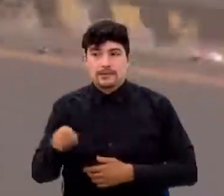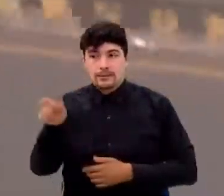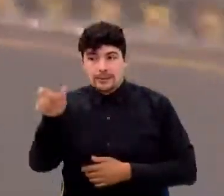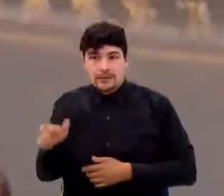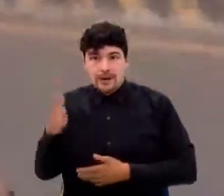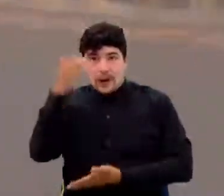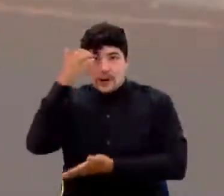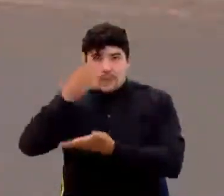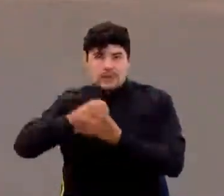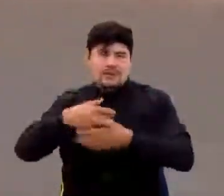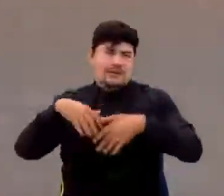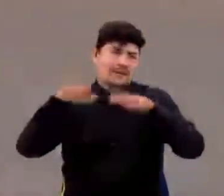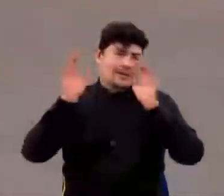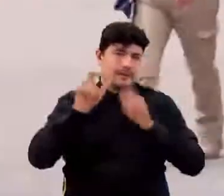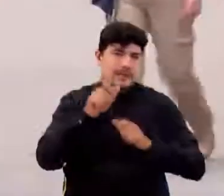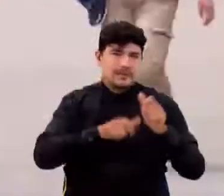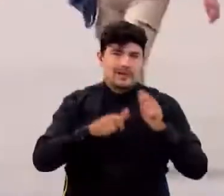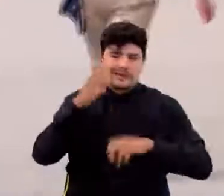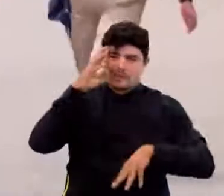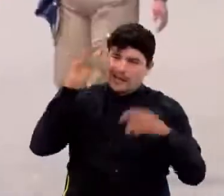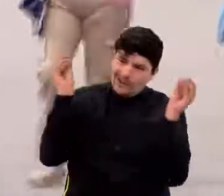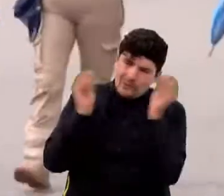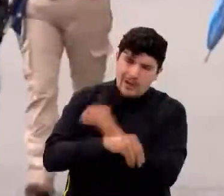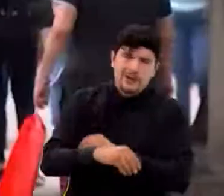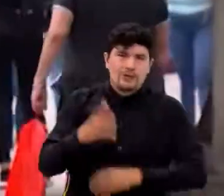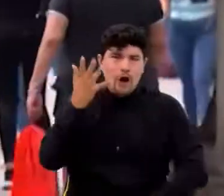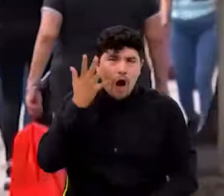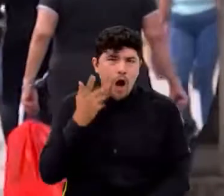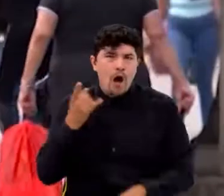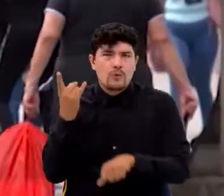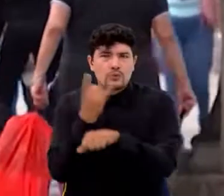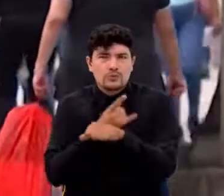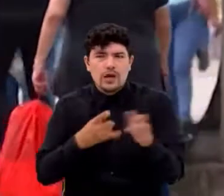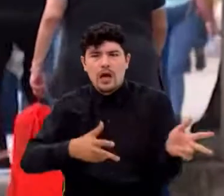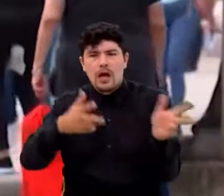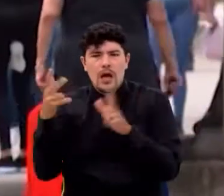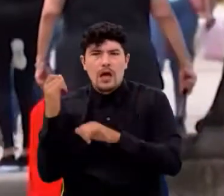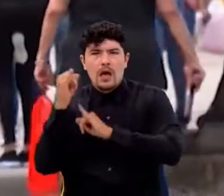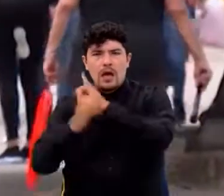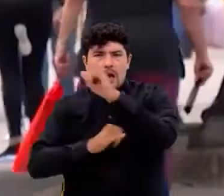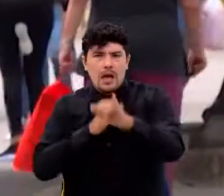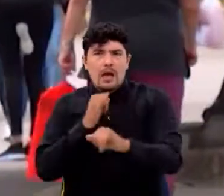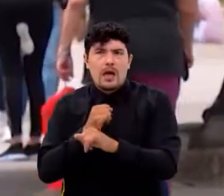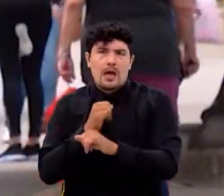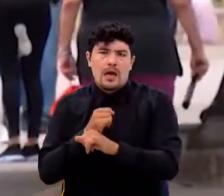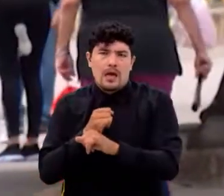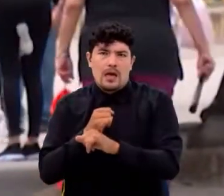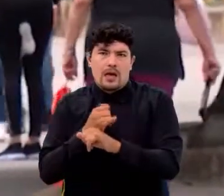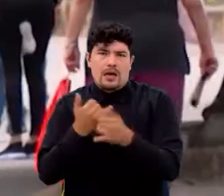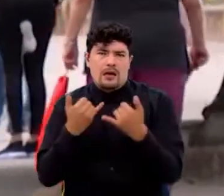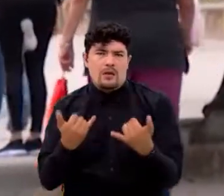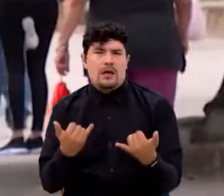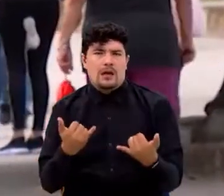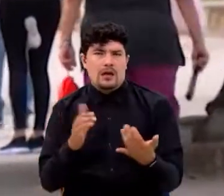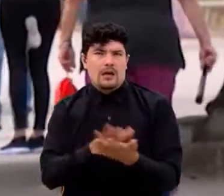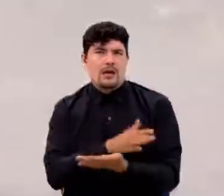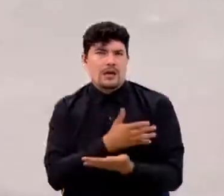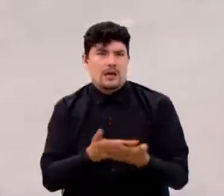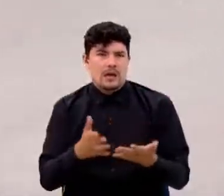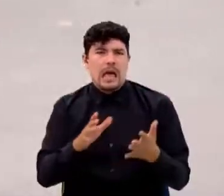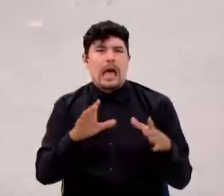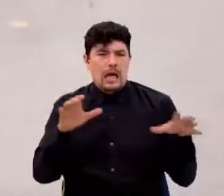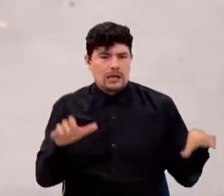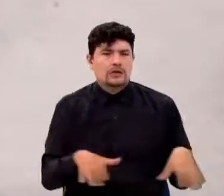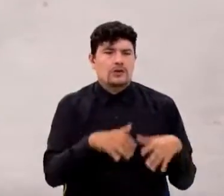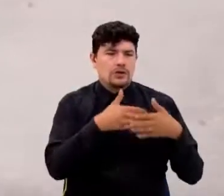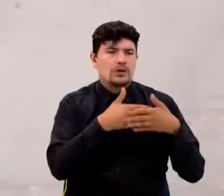han despertado el rechazo de quienes a diario usan los puentes internacionales, asegurando que es contradictorio permitir el acto simbólico